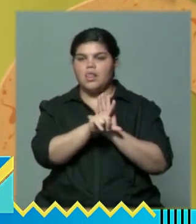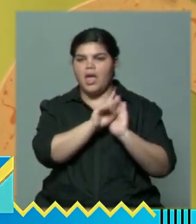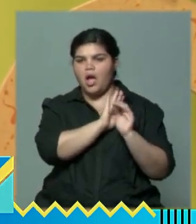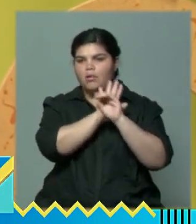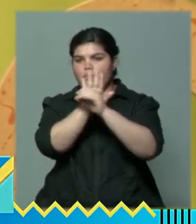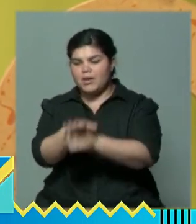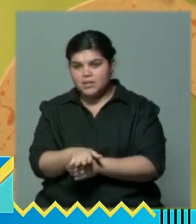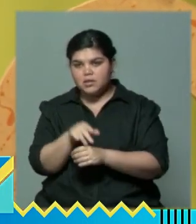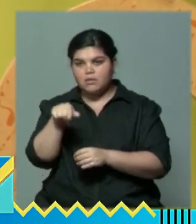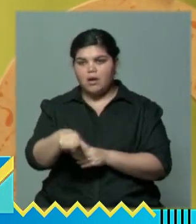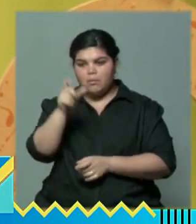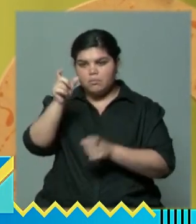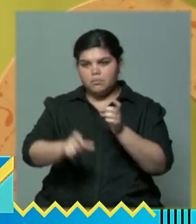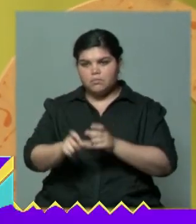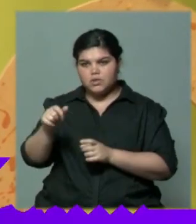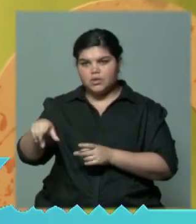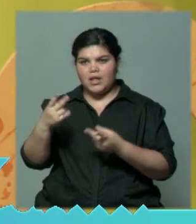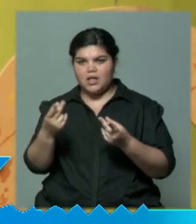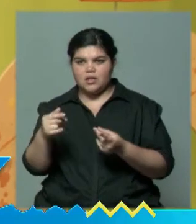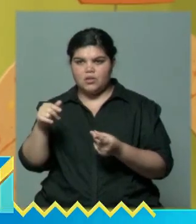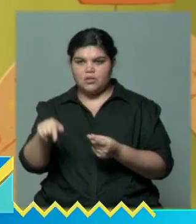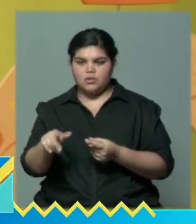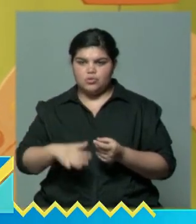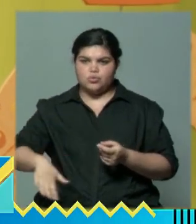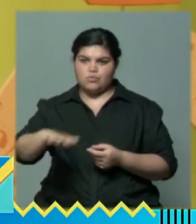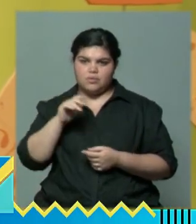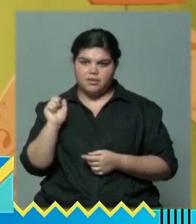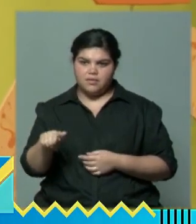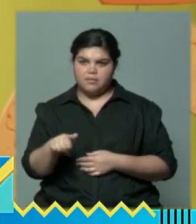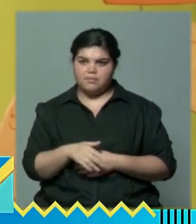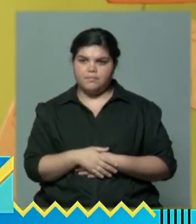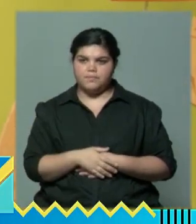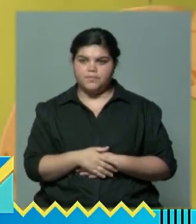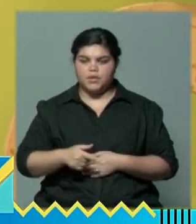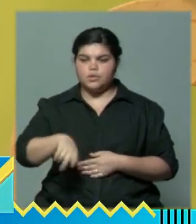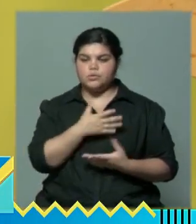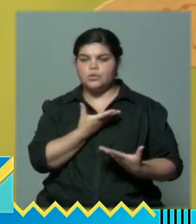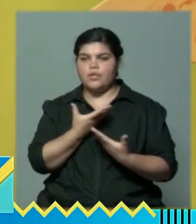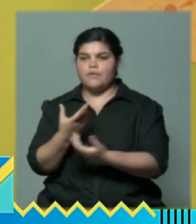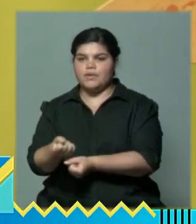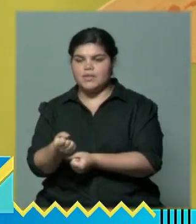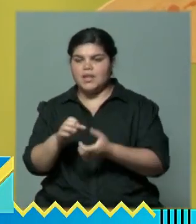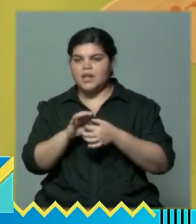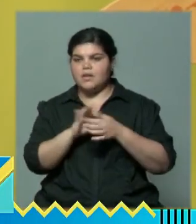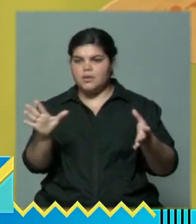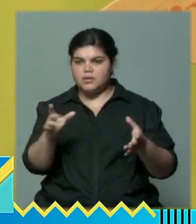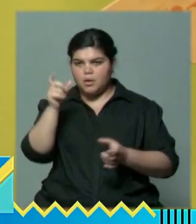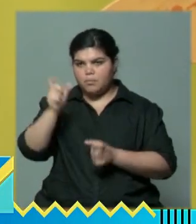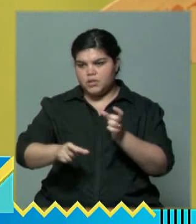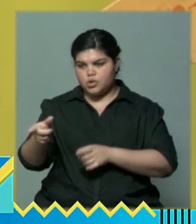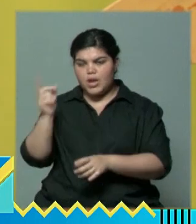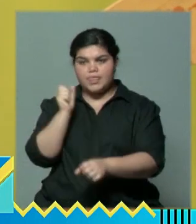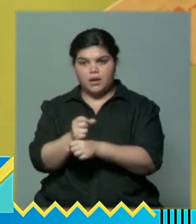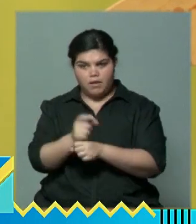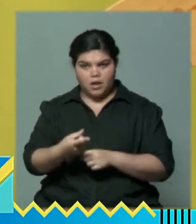no gozan de lo que sí goza ese sector social. Entonces nosotros defendemos las libertades de esa gente, de los